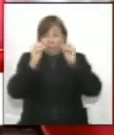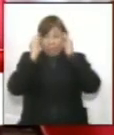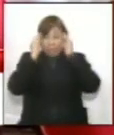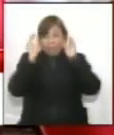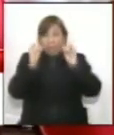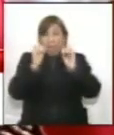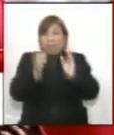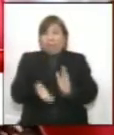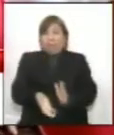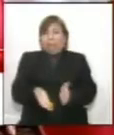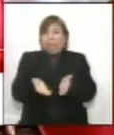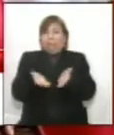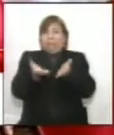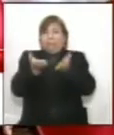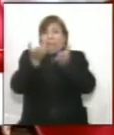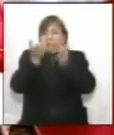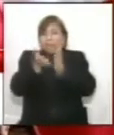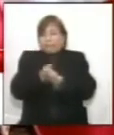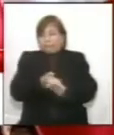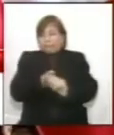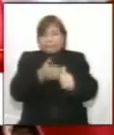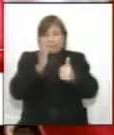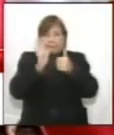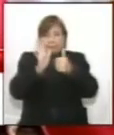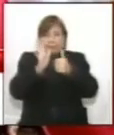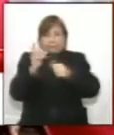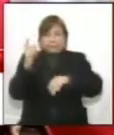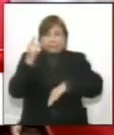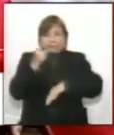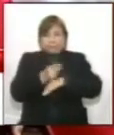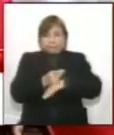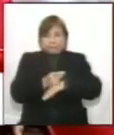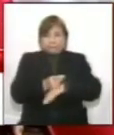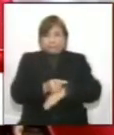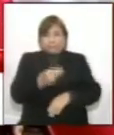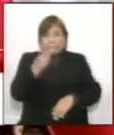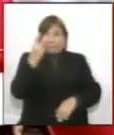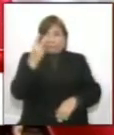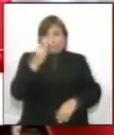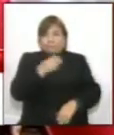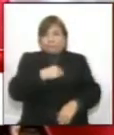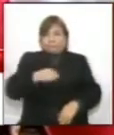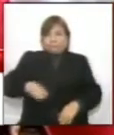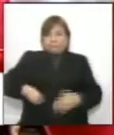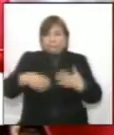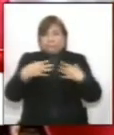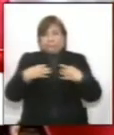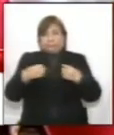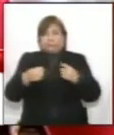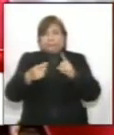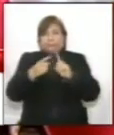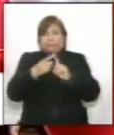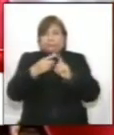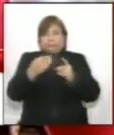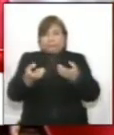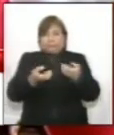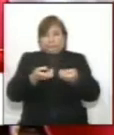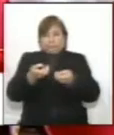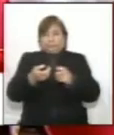ser levantadas 6 interpelaciones, que eran 2 al ministro de Salud, 1 a la ministra de